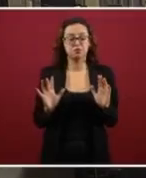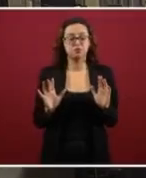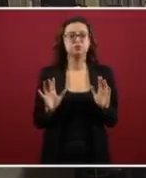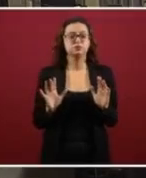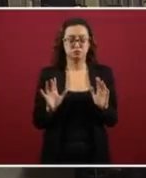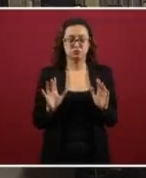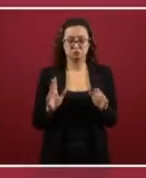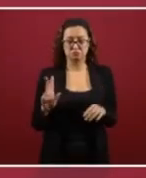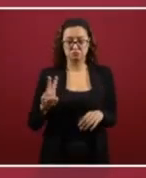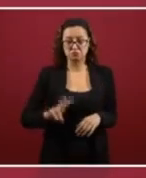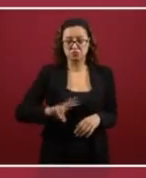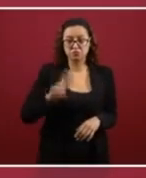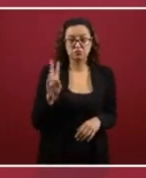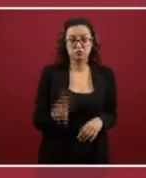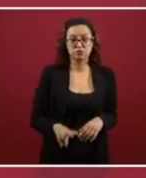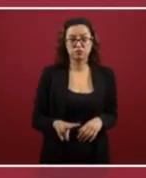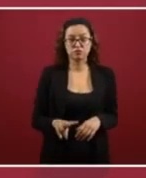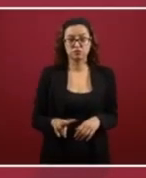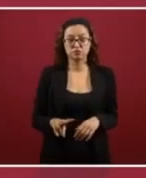legalmente